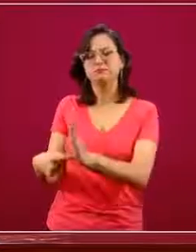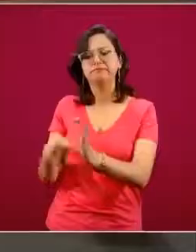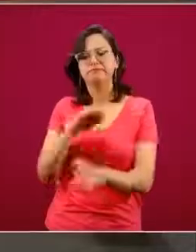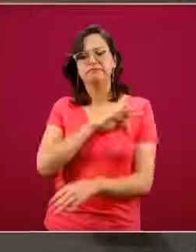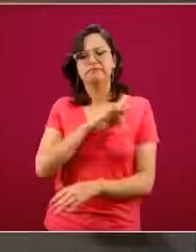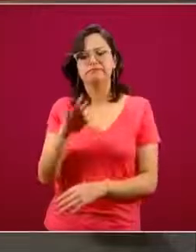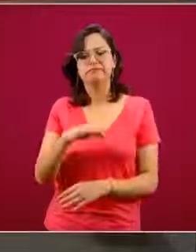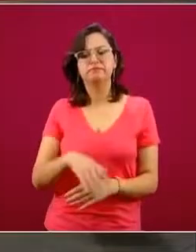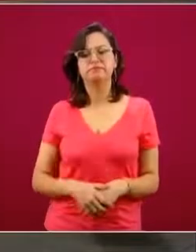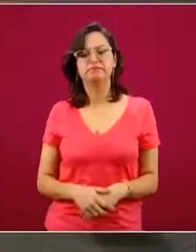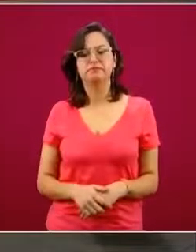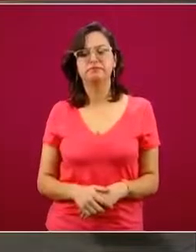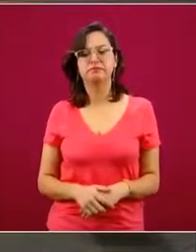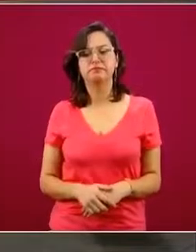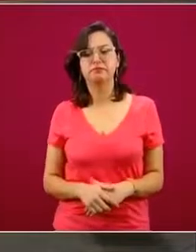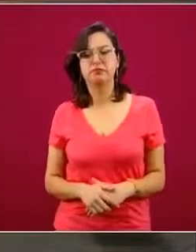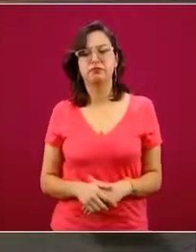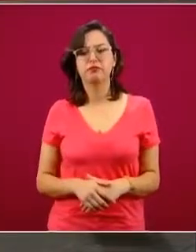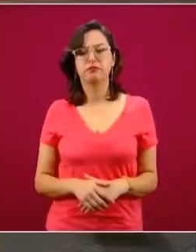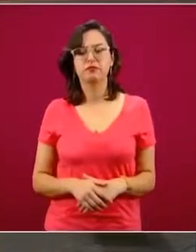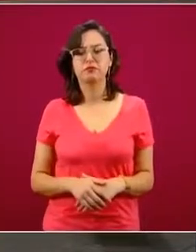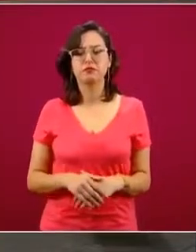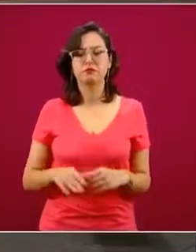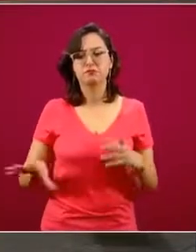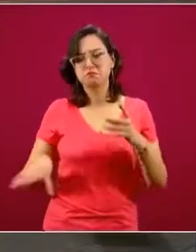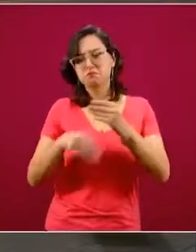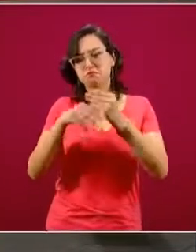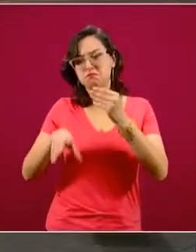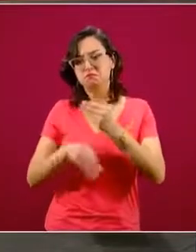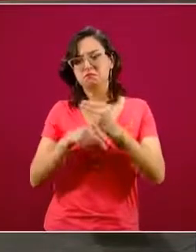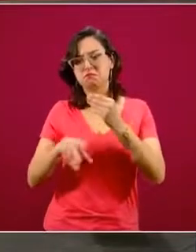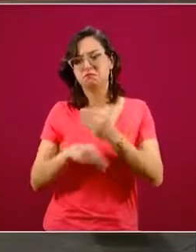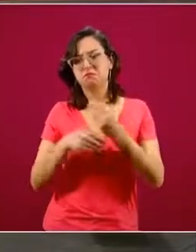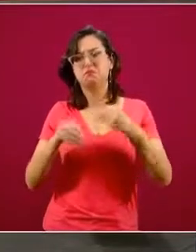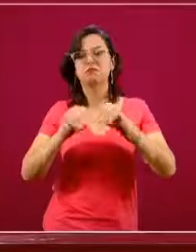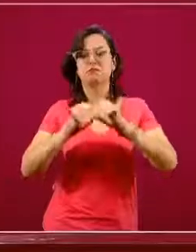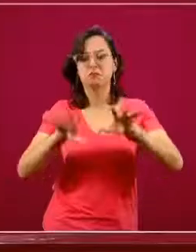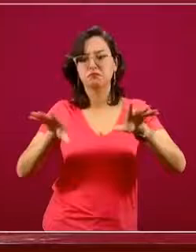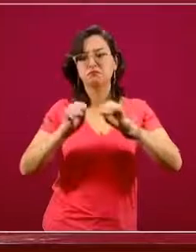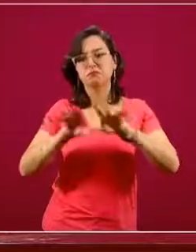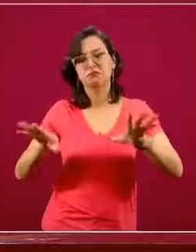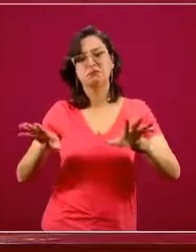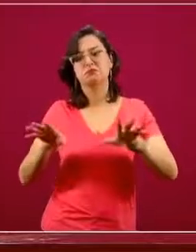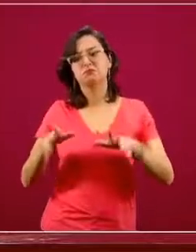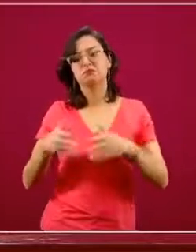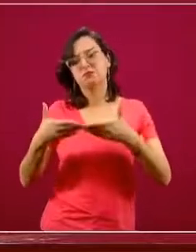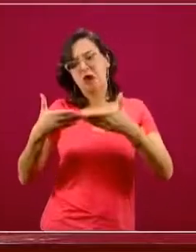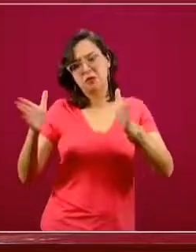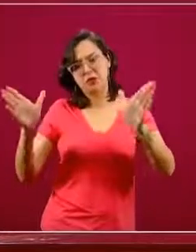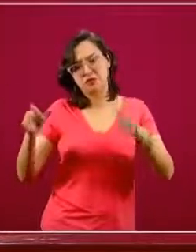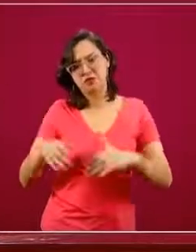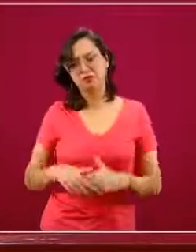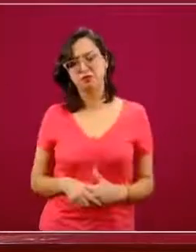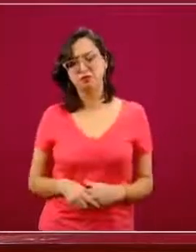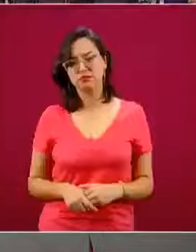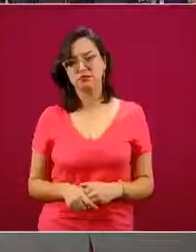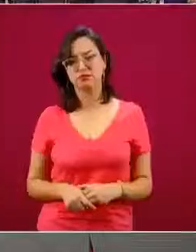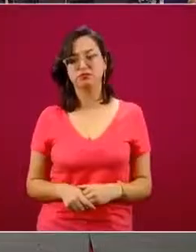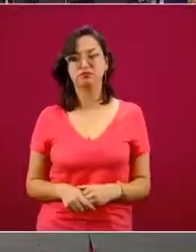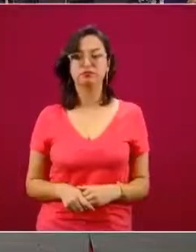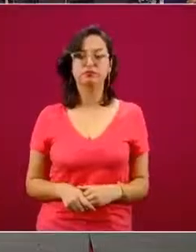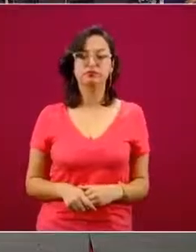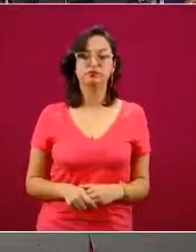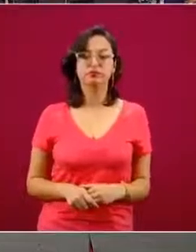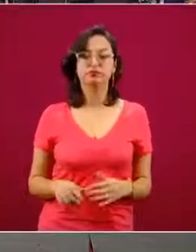pacientes, se pueden continuar agregando a la base de datos, a la que se publica de manera de datos abiertos.